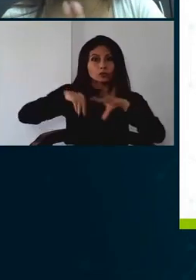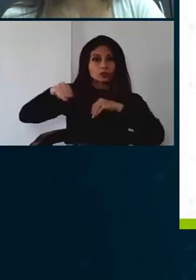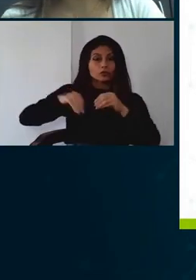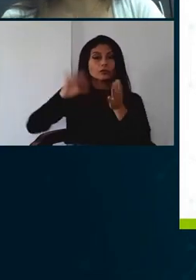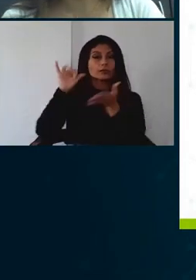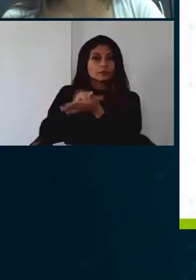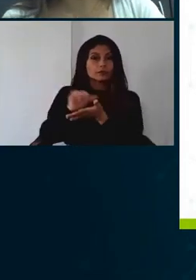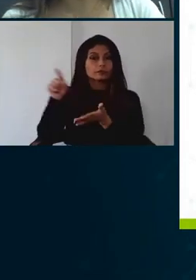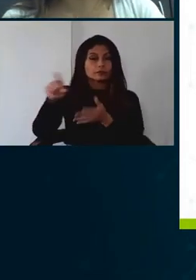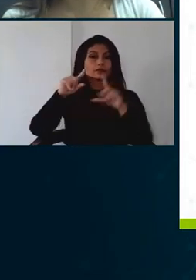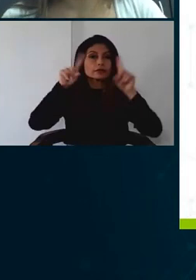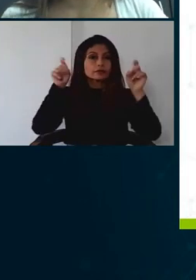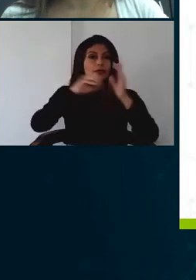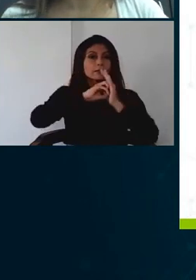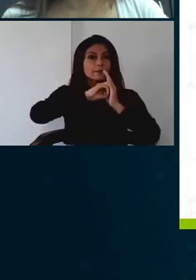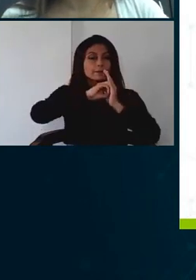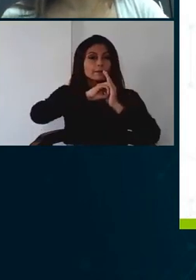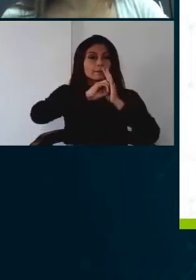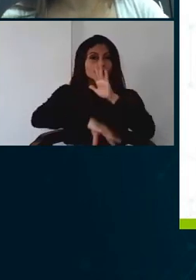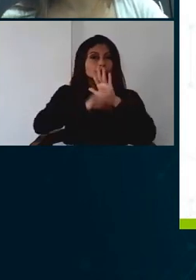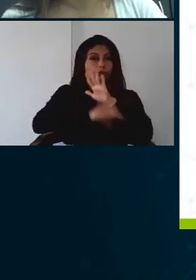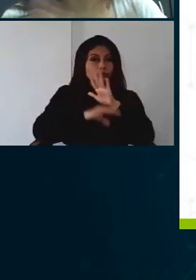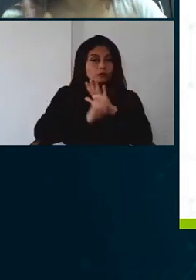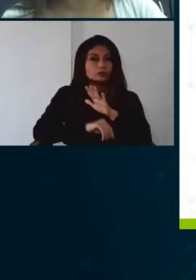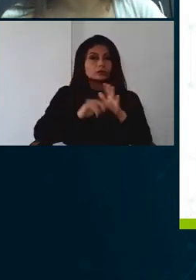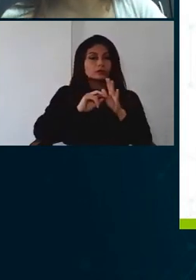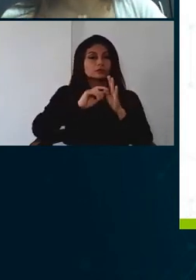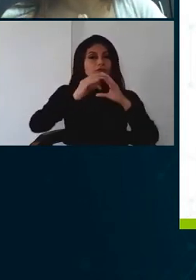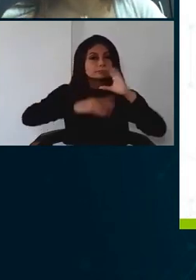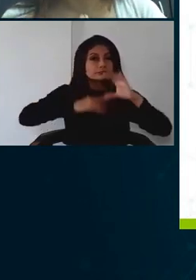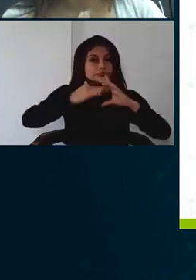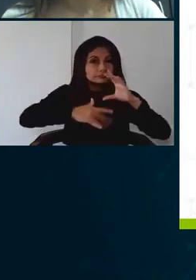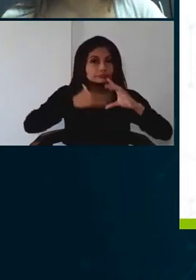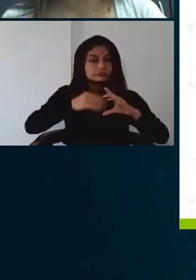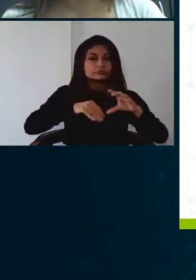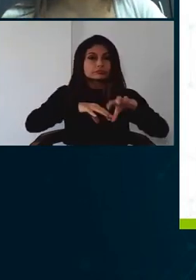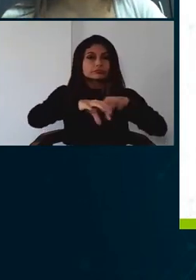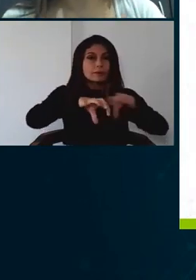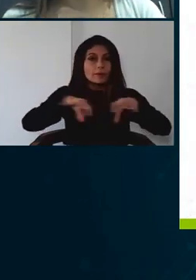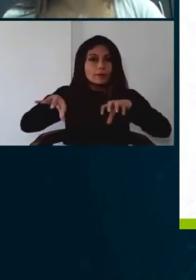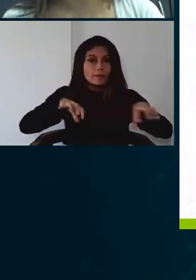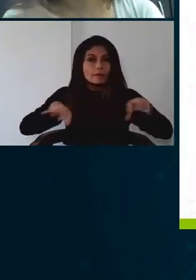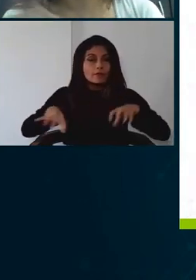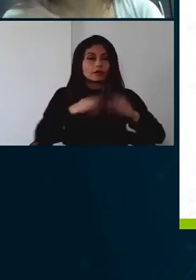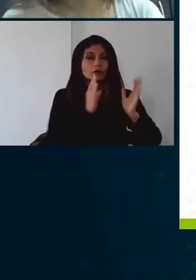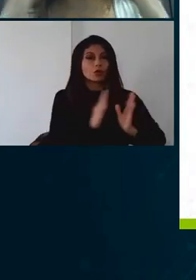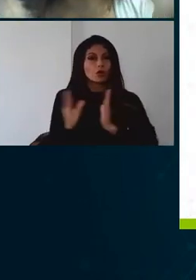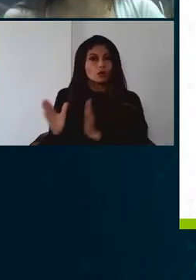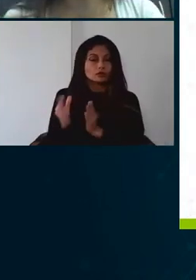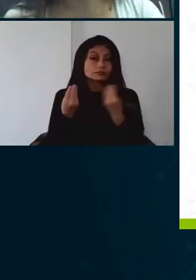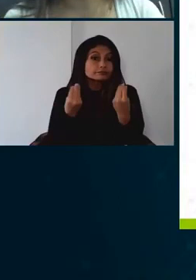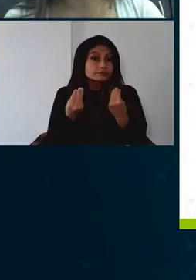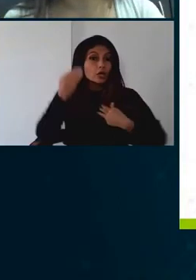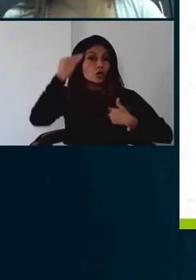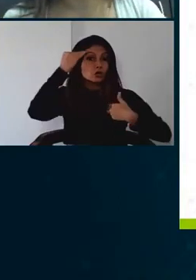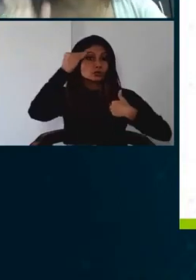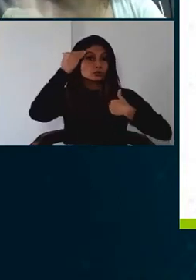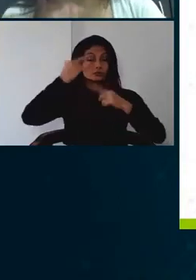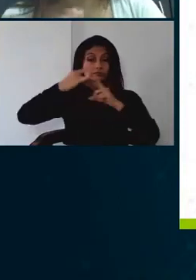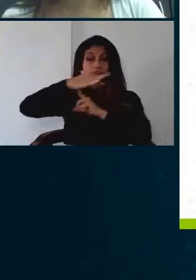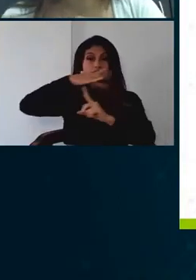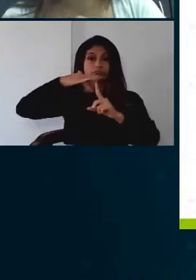o contemplar esta idea para aprender a separar nuestros residuos, aprender a tener esa conciencia